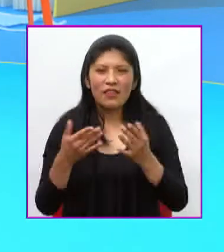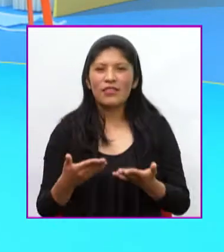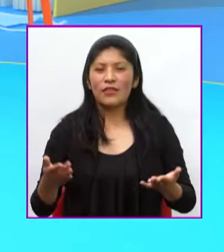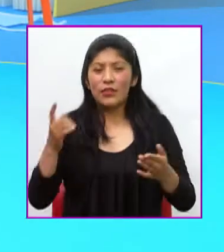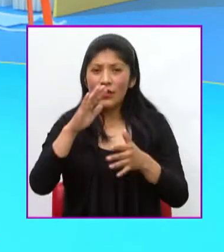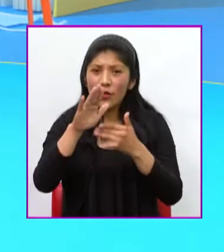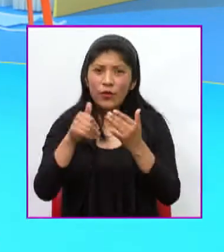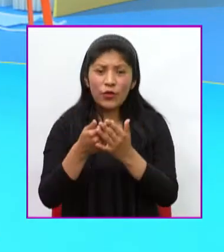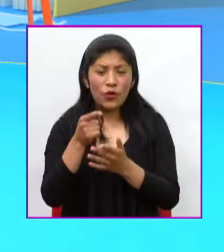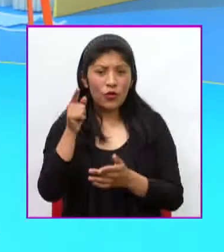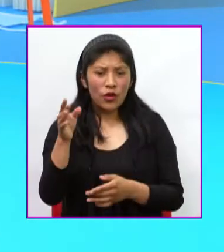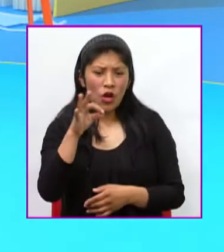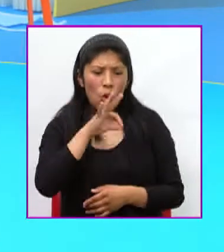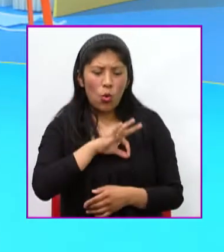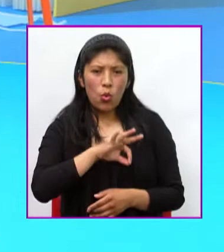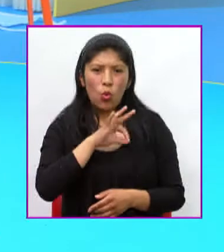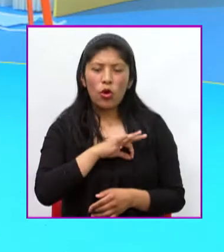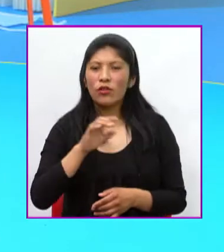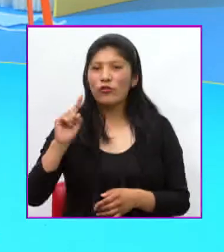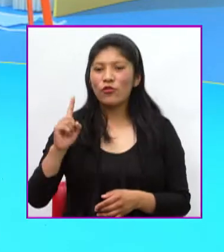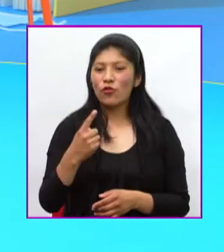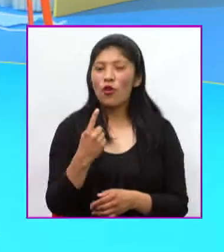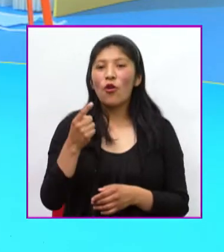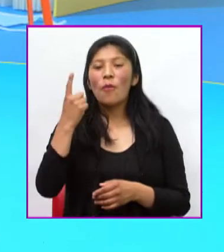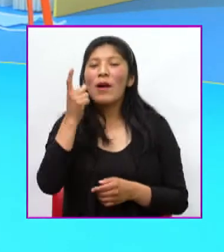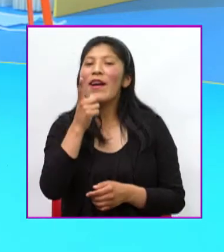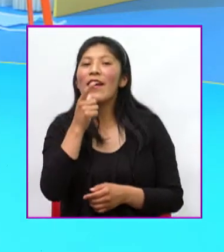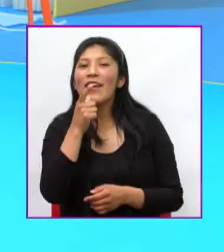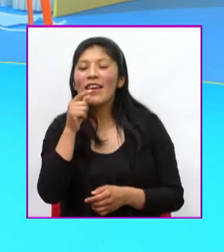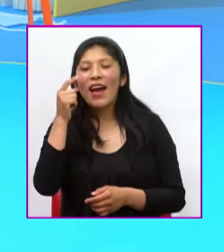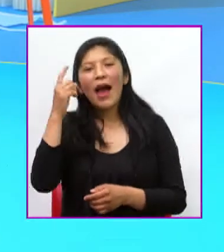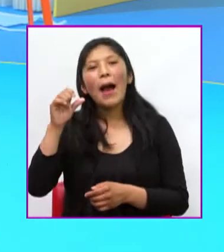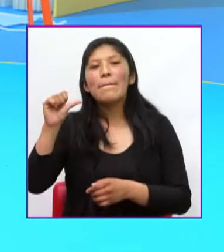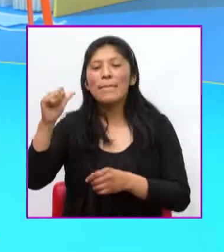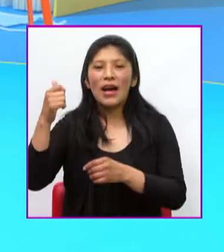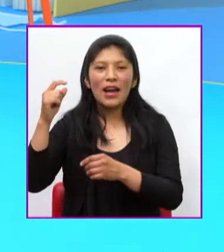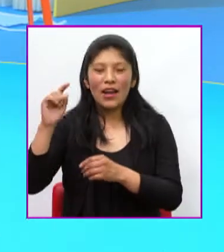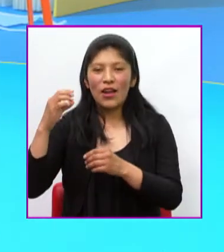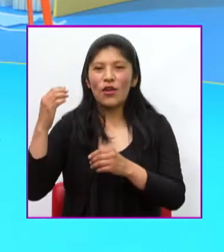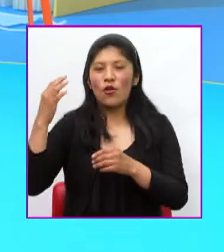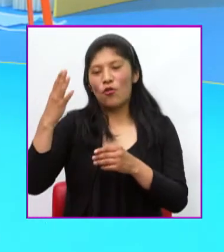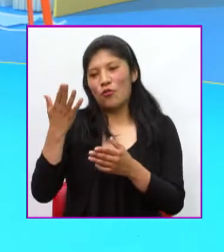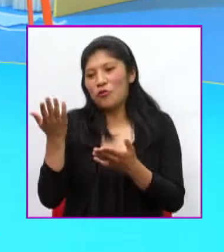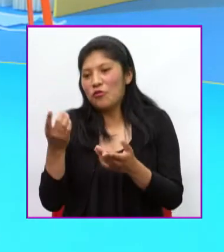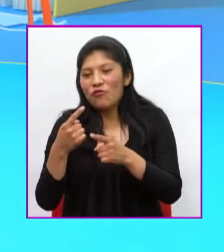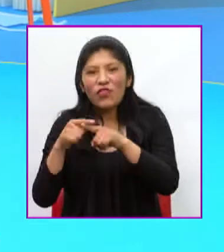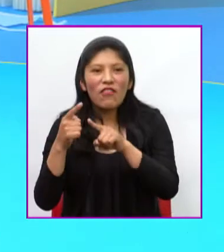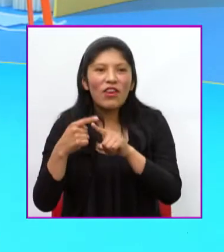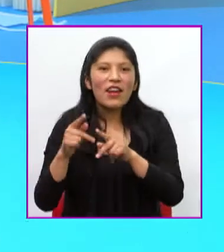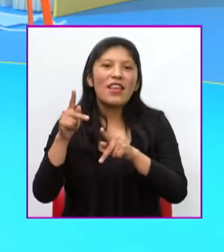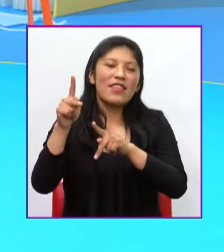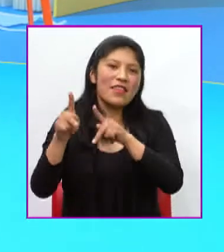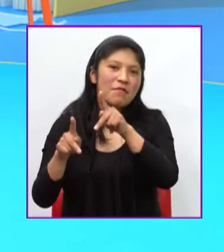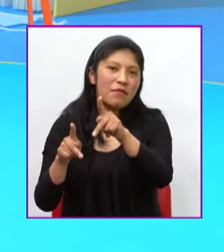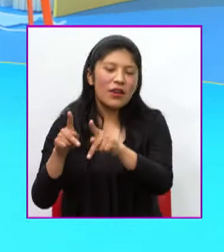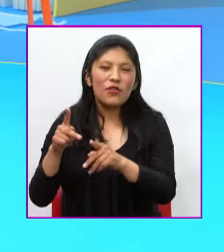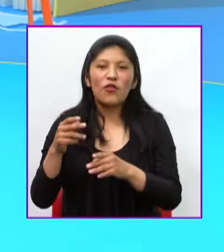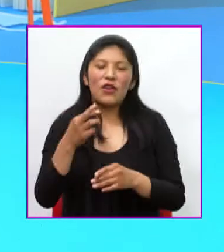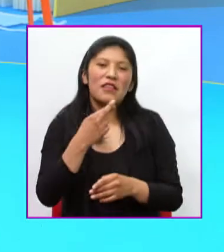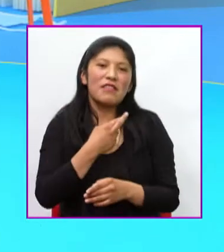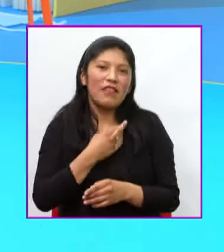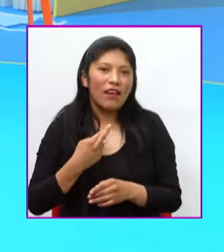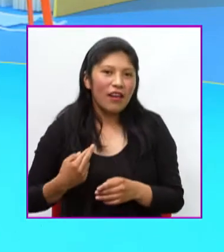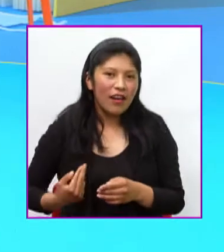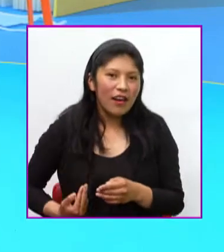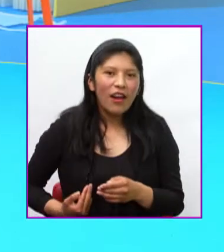solamente iban en beneficio de los colonizadores, es decir, todas las riquezas de la Via Yala